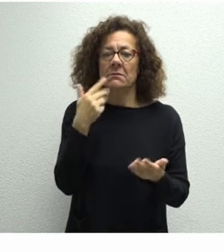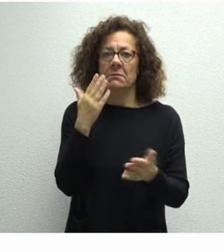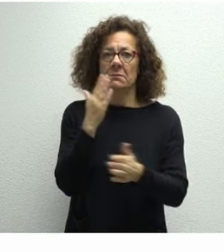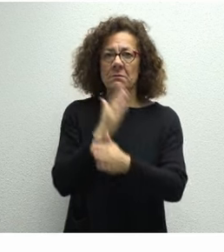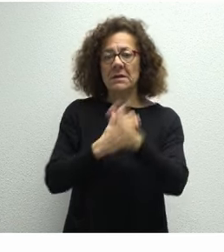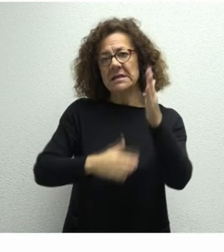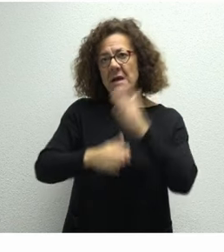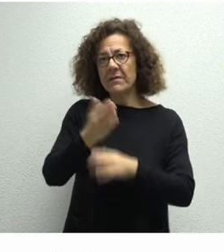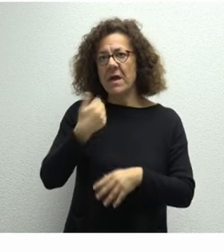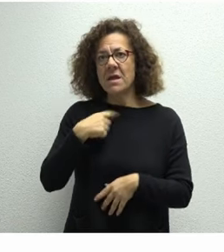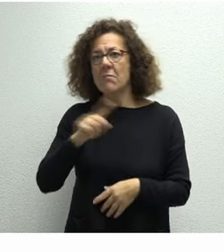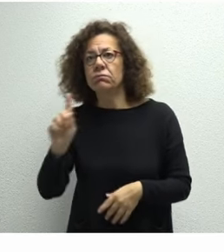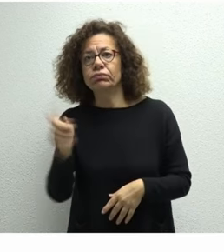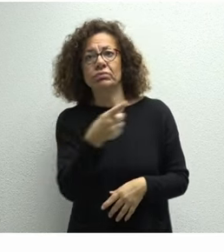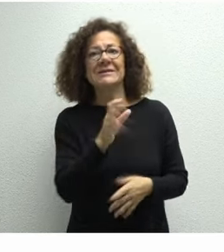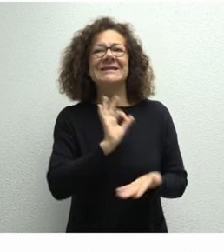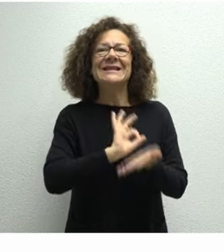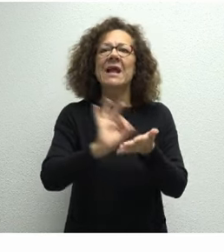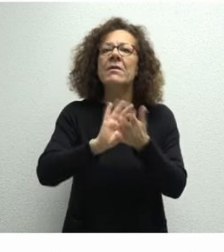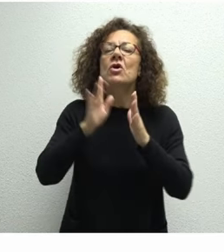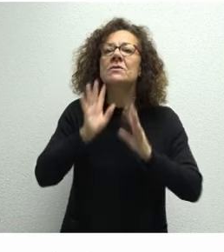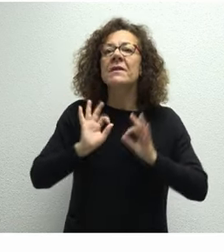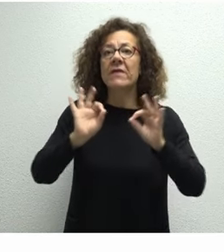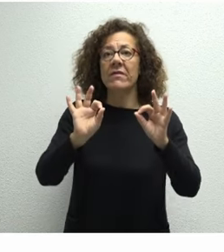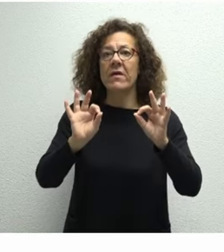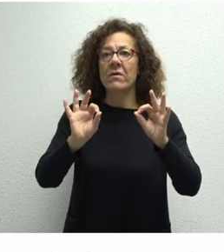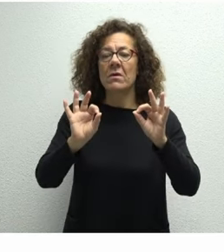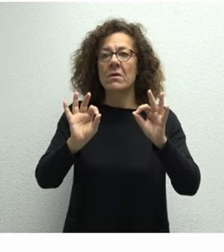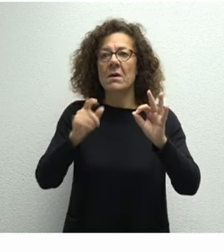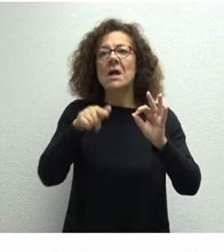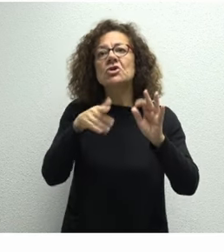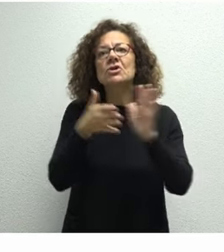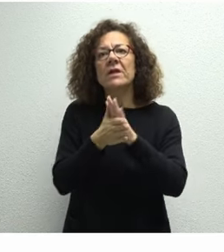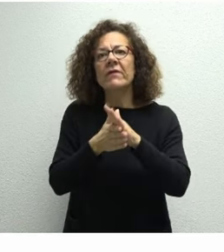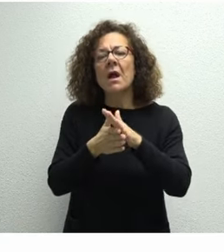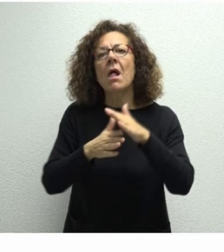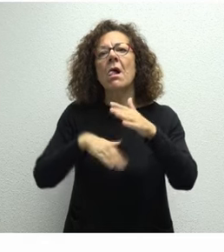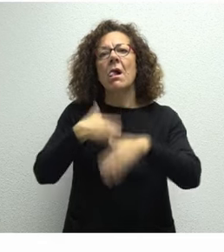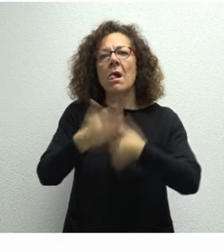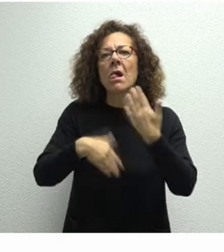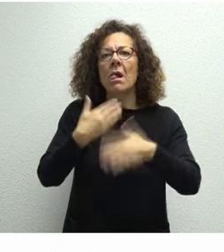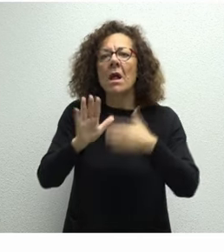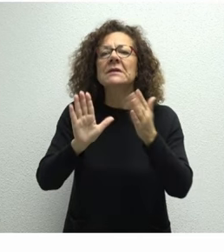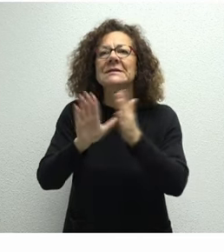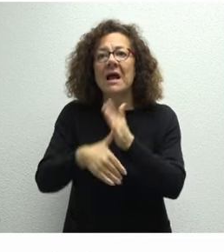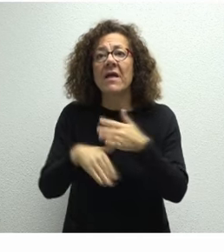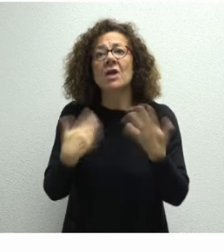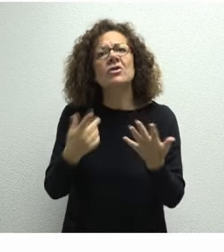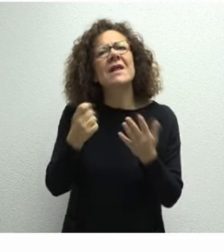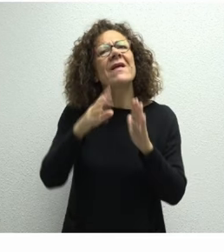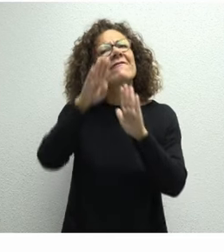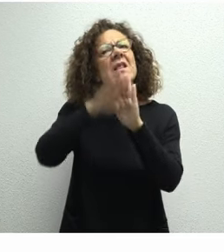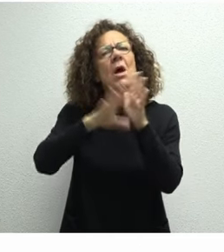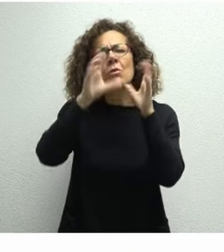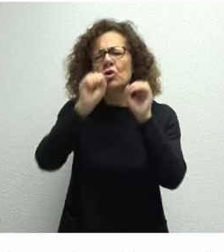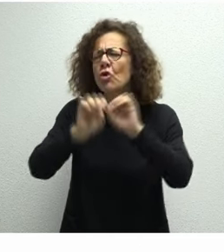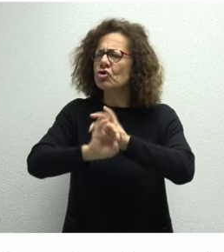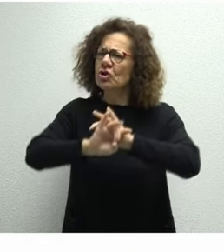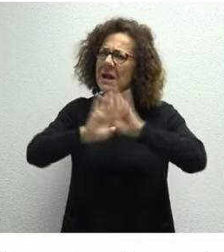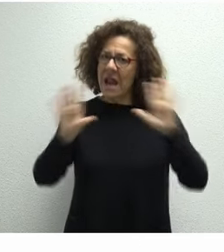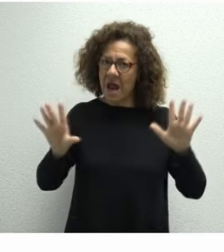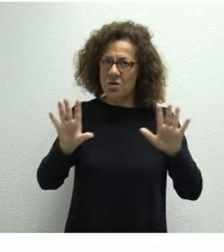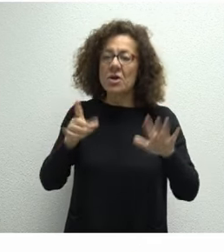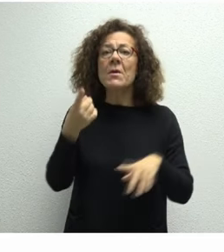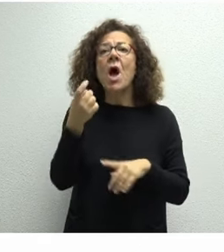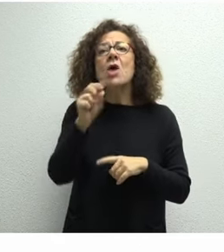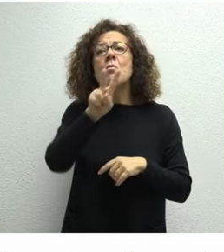hacia el servicio especializado con el colapso que esto representa por tanto hay que tener protocolos como muy claros en eso pero